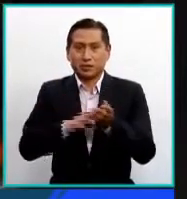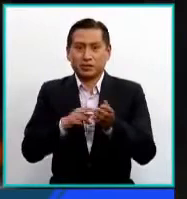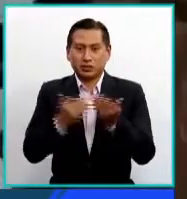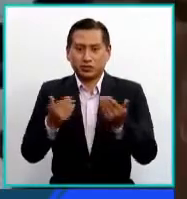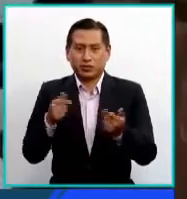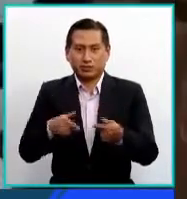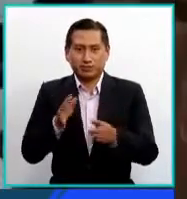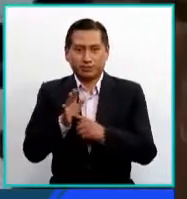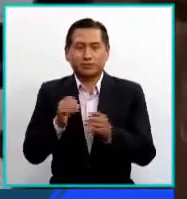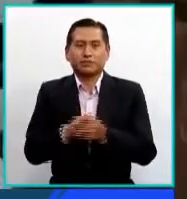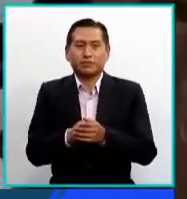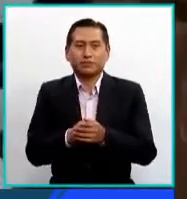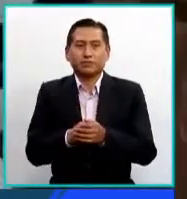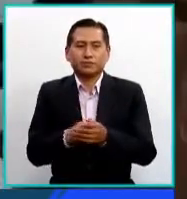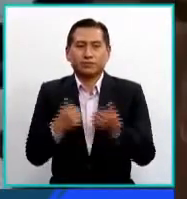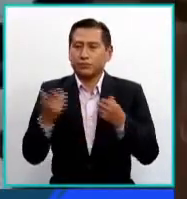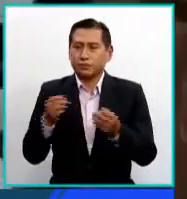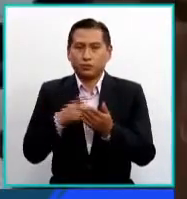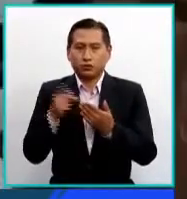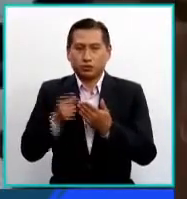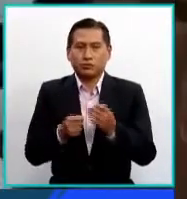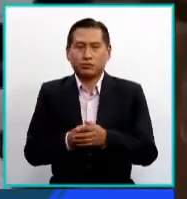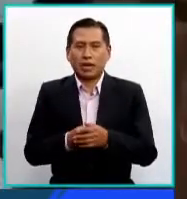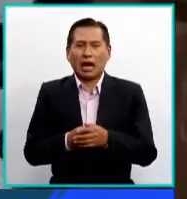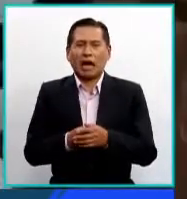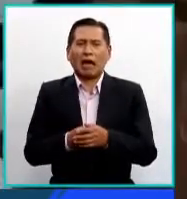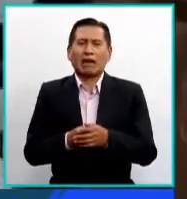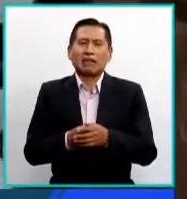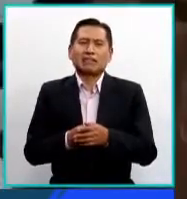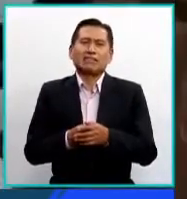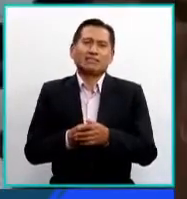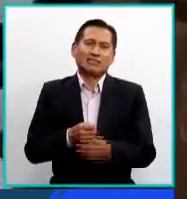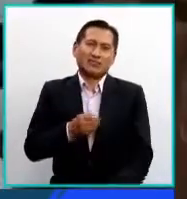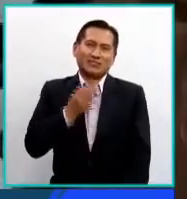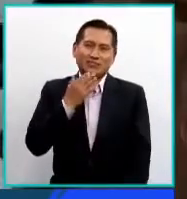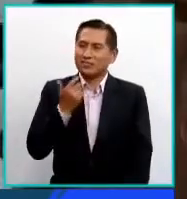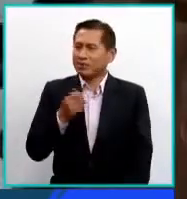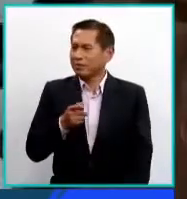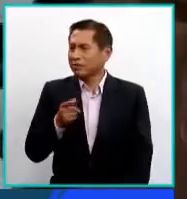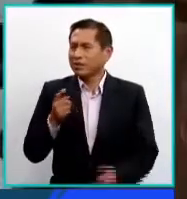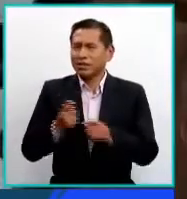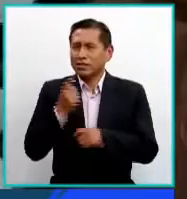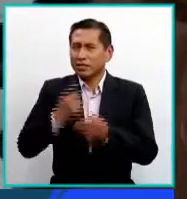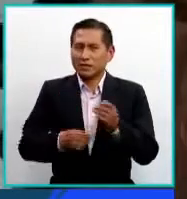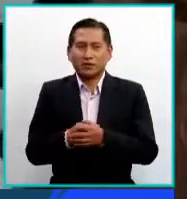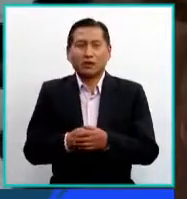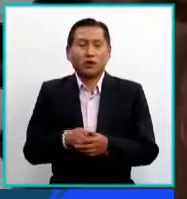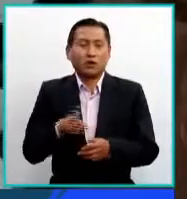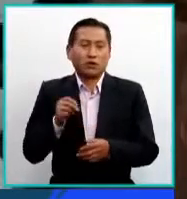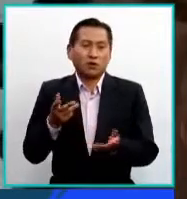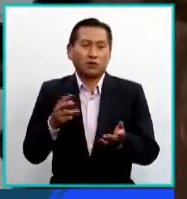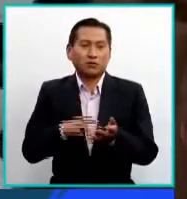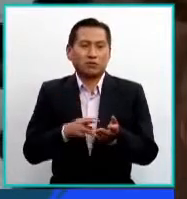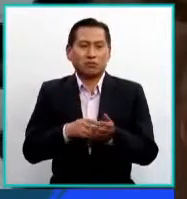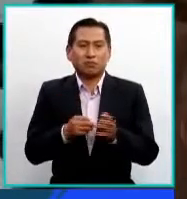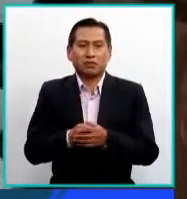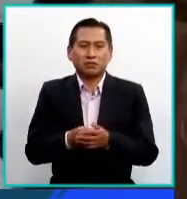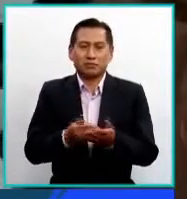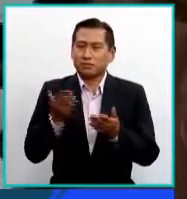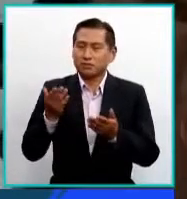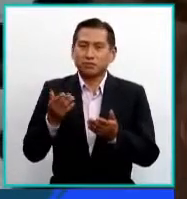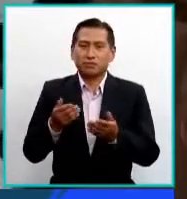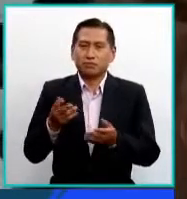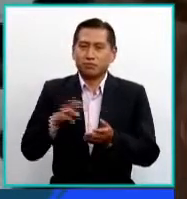acá en vivo a través de nuestro programa. Ah. Cuéntame, ¿qué te ganaste? No, en realidad eso fue